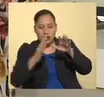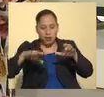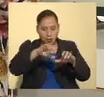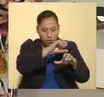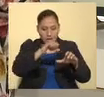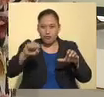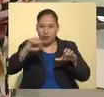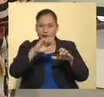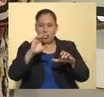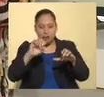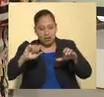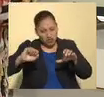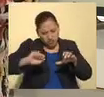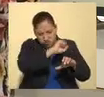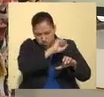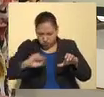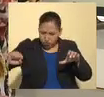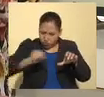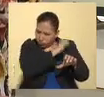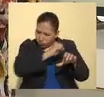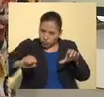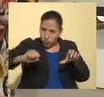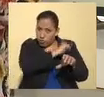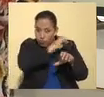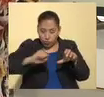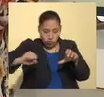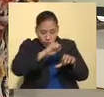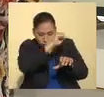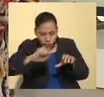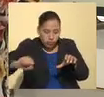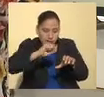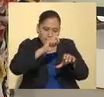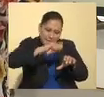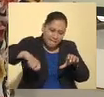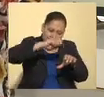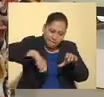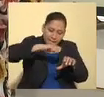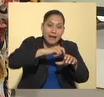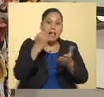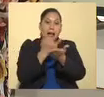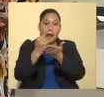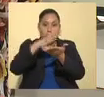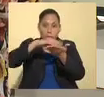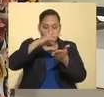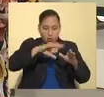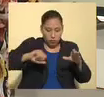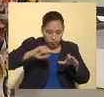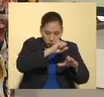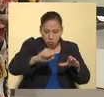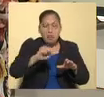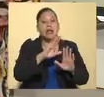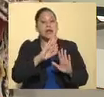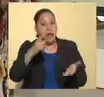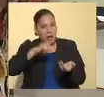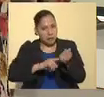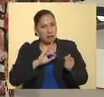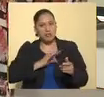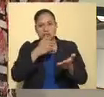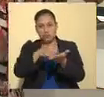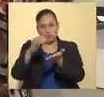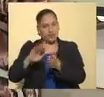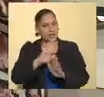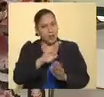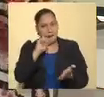de metal. Ajá. Tallan bien la tabla con el jabón de trastes. Okay. Y ya queda perfectamente desinfectada